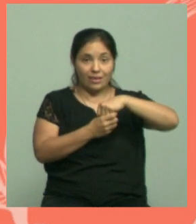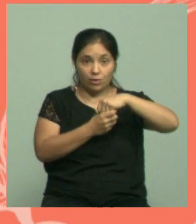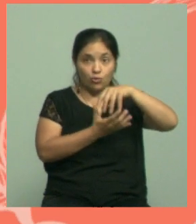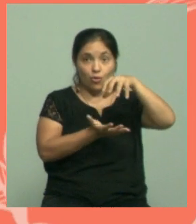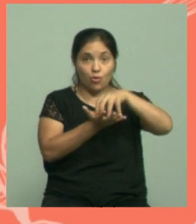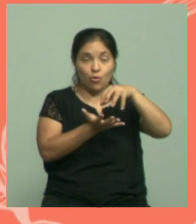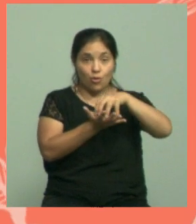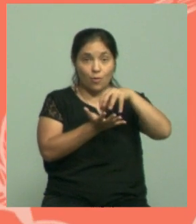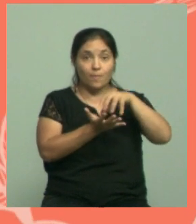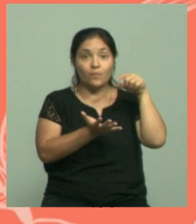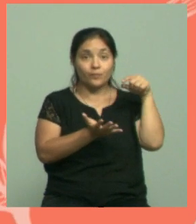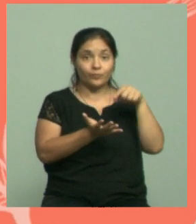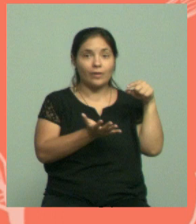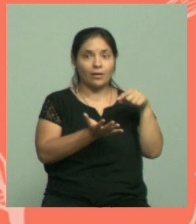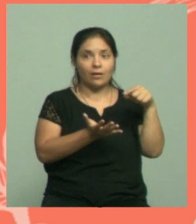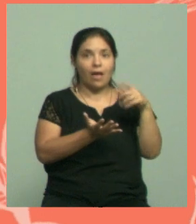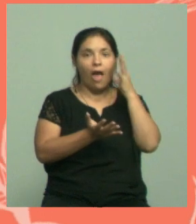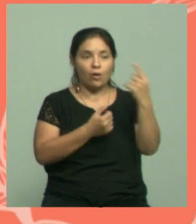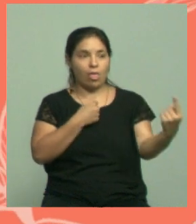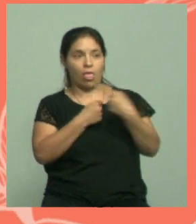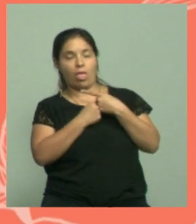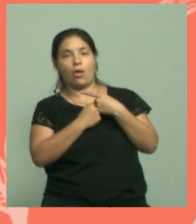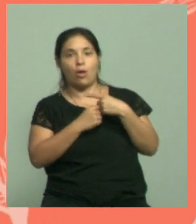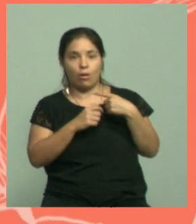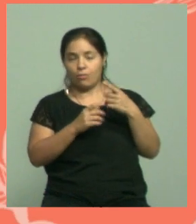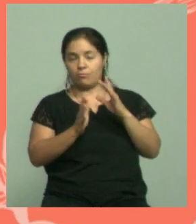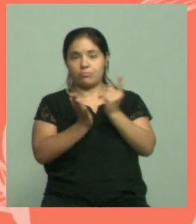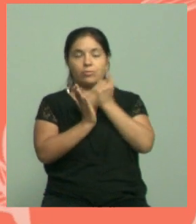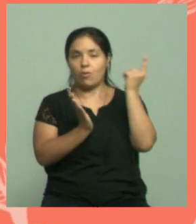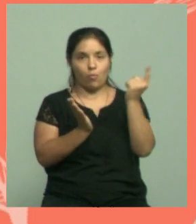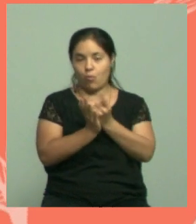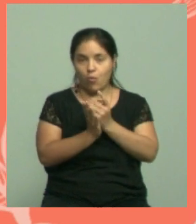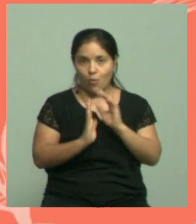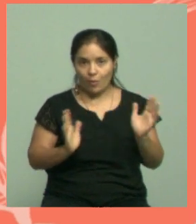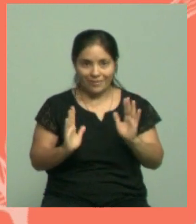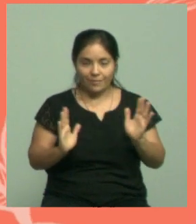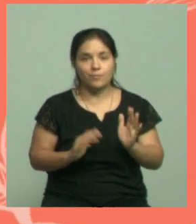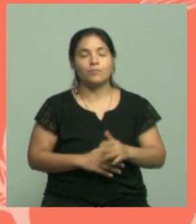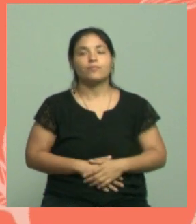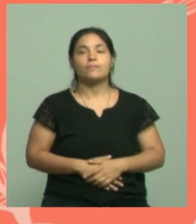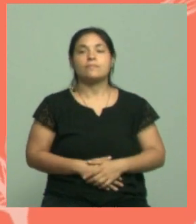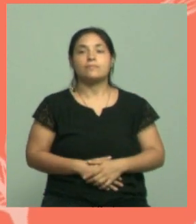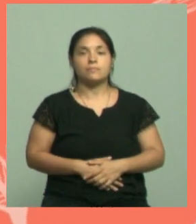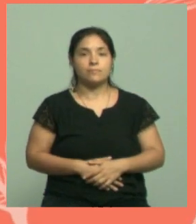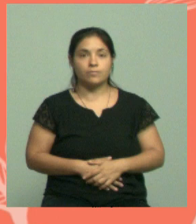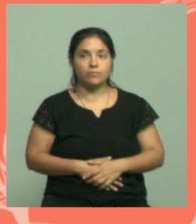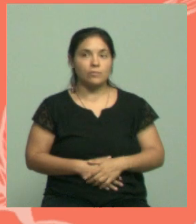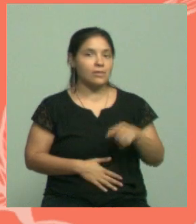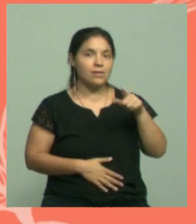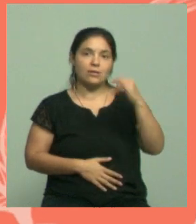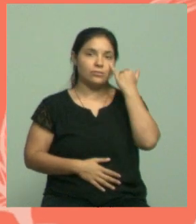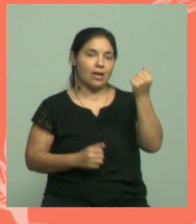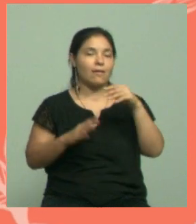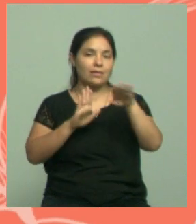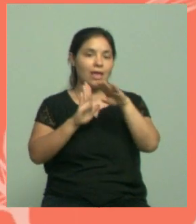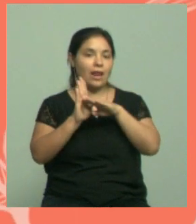de ese territorio, no puedan ser violentados frente a un determinado acontecimiento, ¿no? Eso está establecido por el